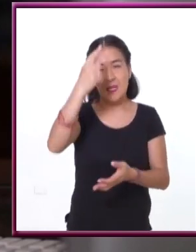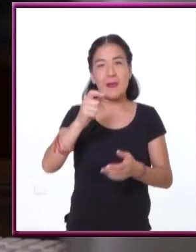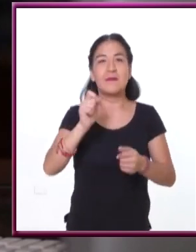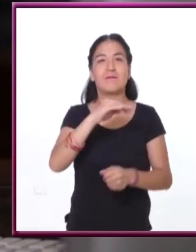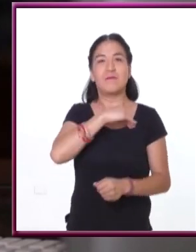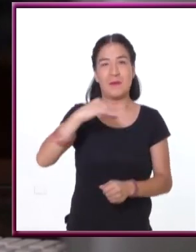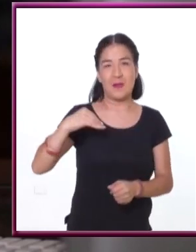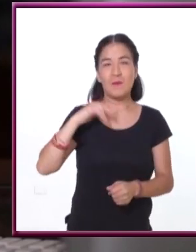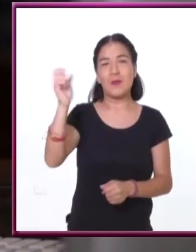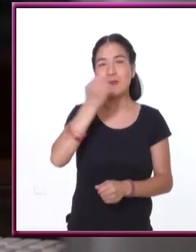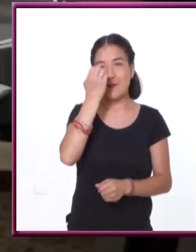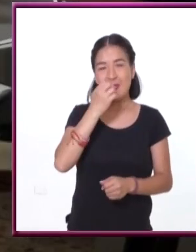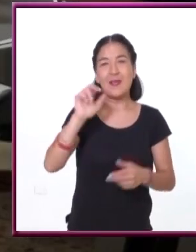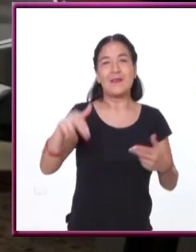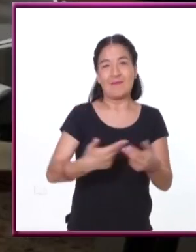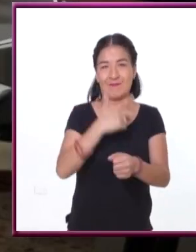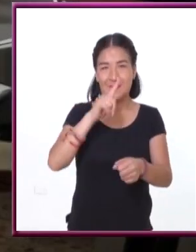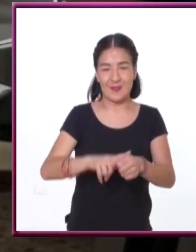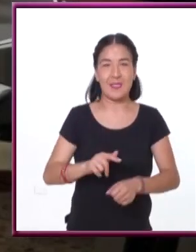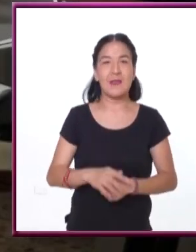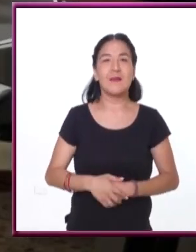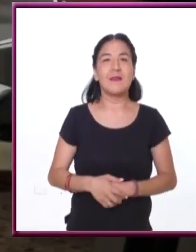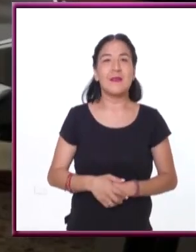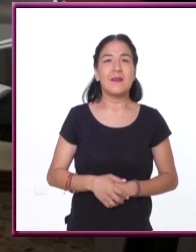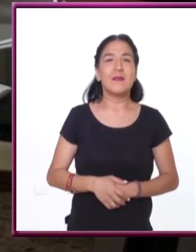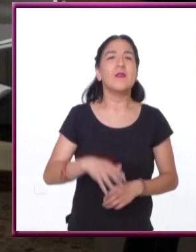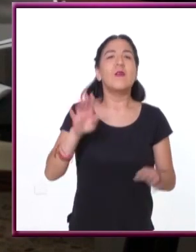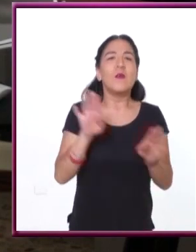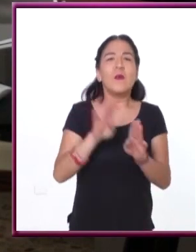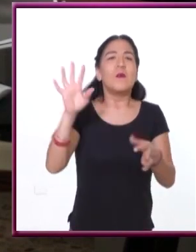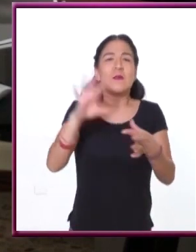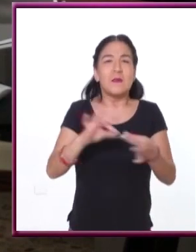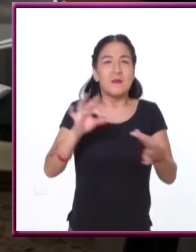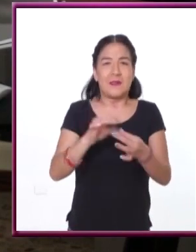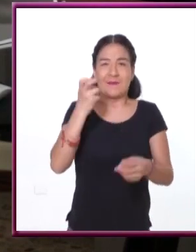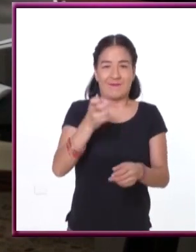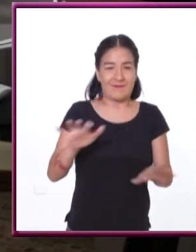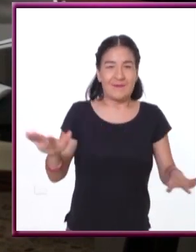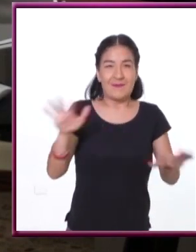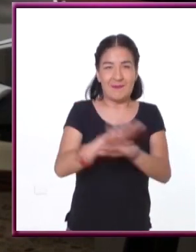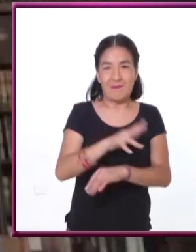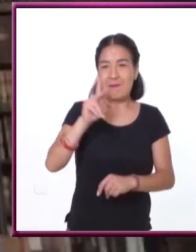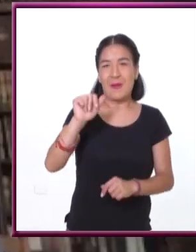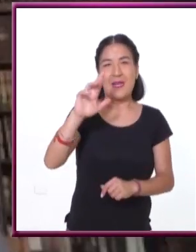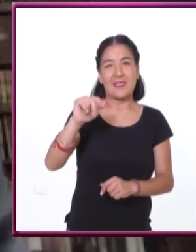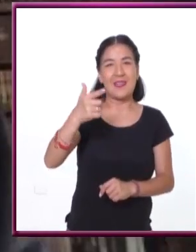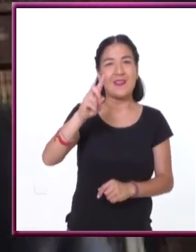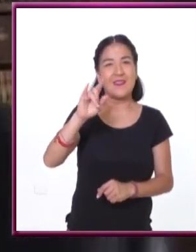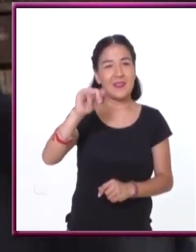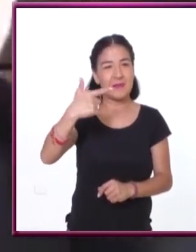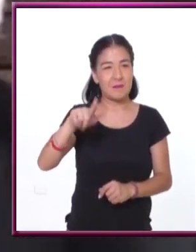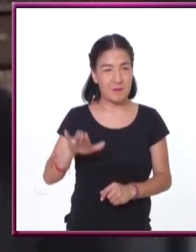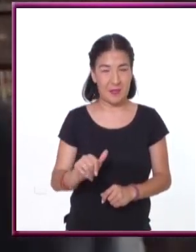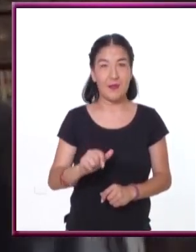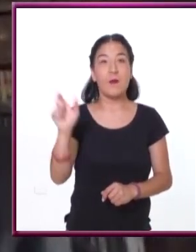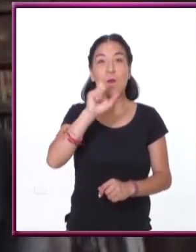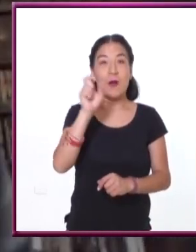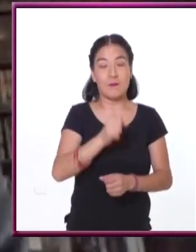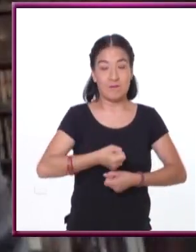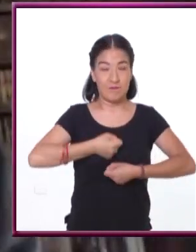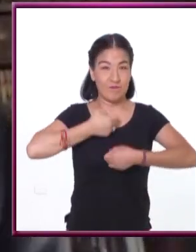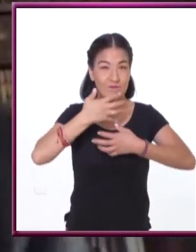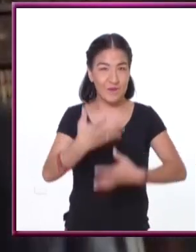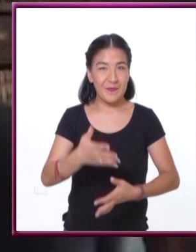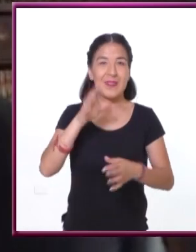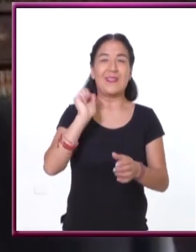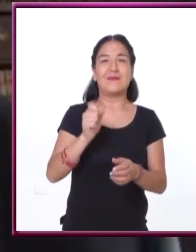miembro del Colegio Nacional. ¿Cuánto podrías decir que cambia un paradigma? Pues cuando un gran poeta